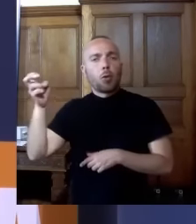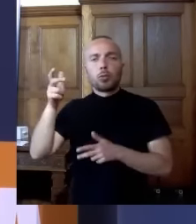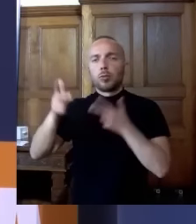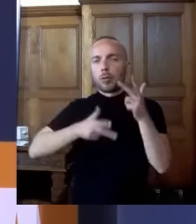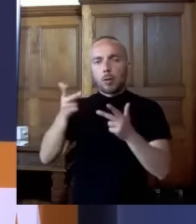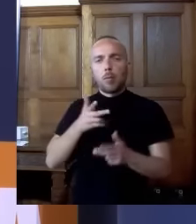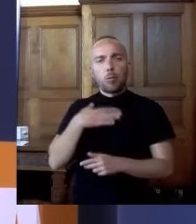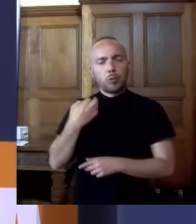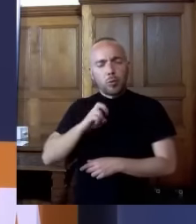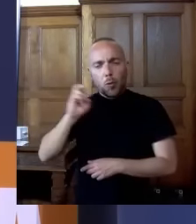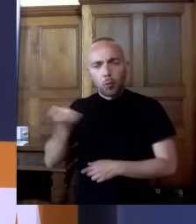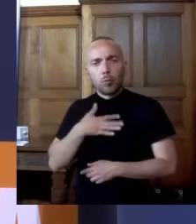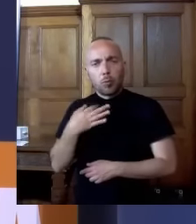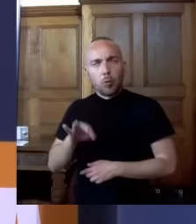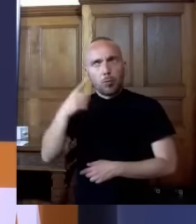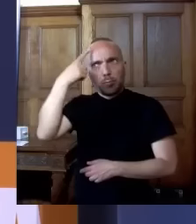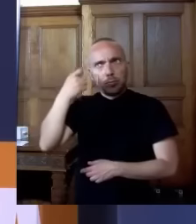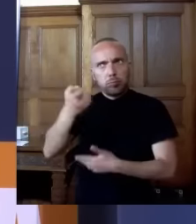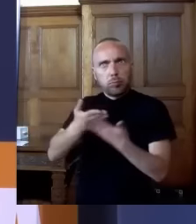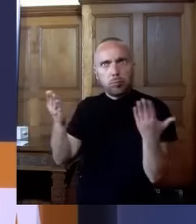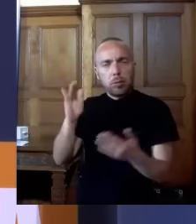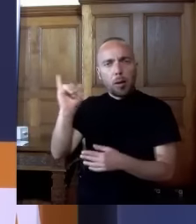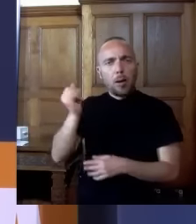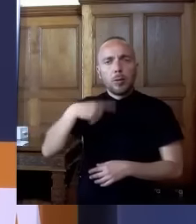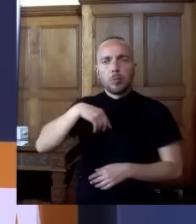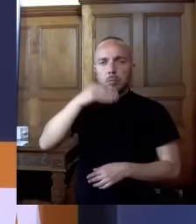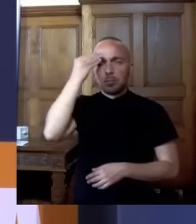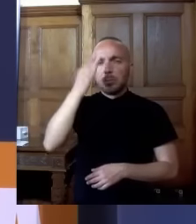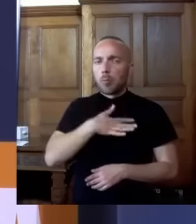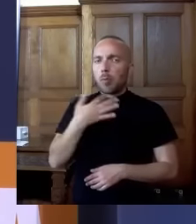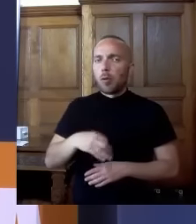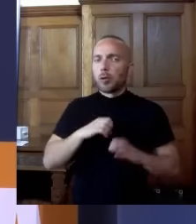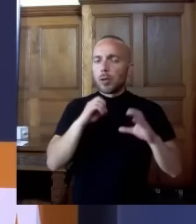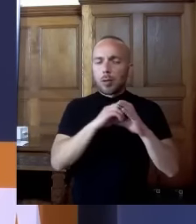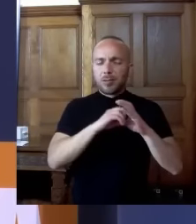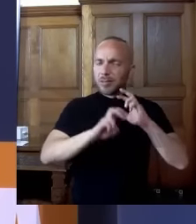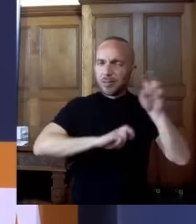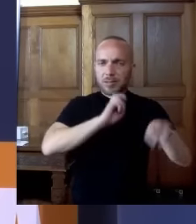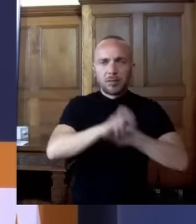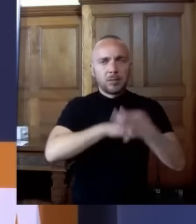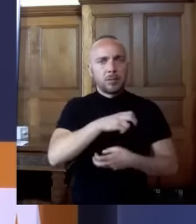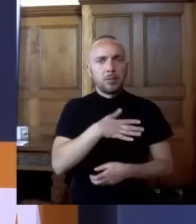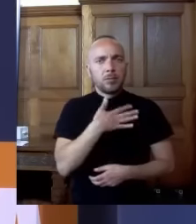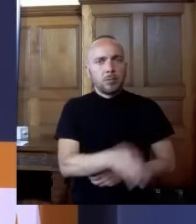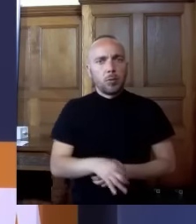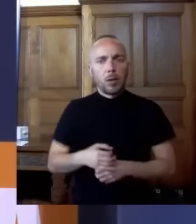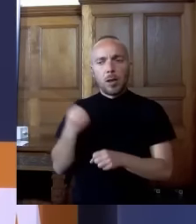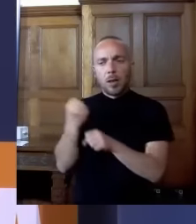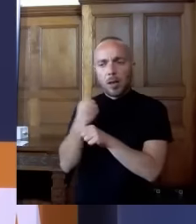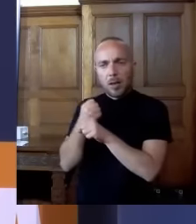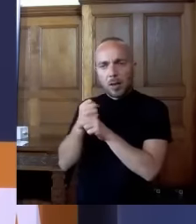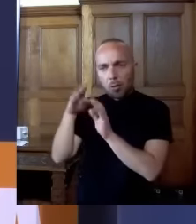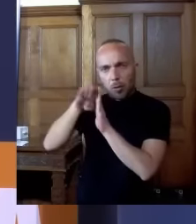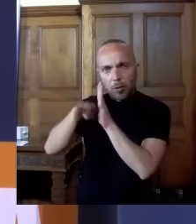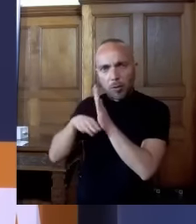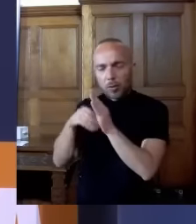beste eusk batean sinen dugu G uste posible de la osakidetza berres lang fotasa